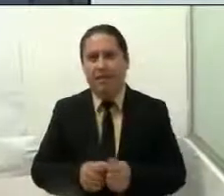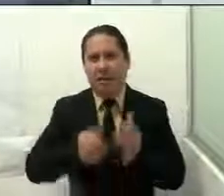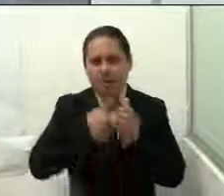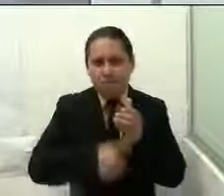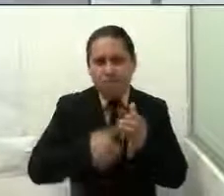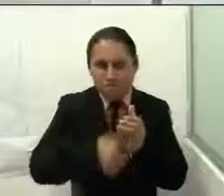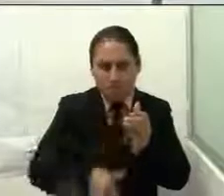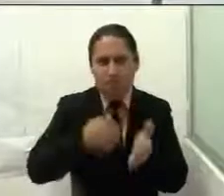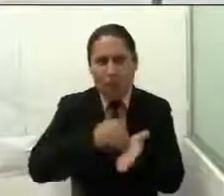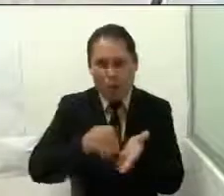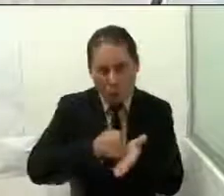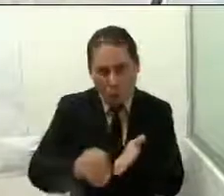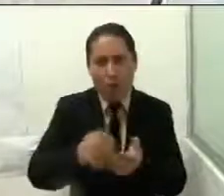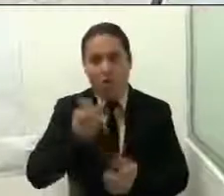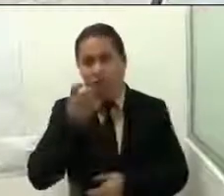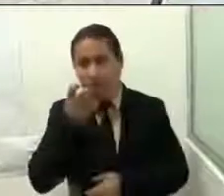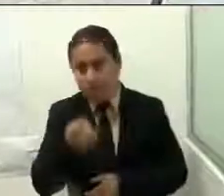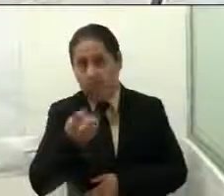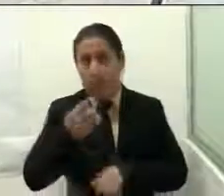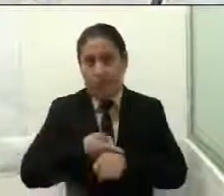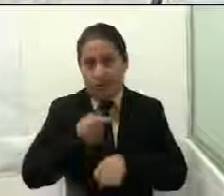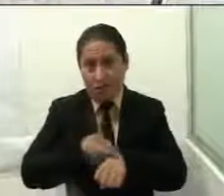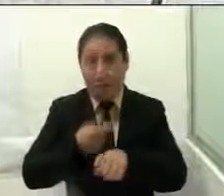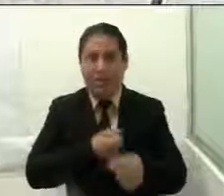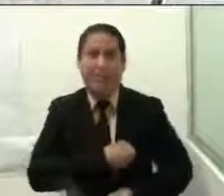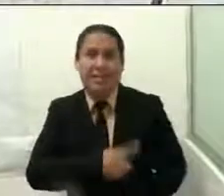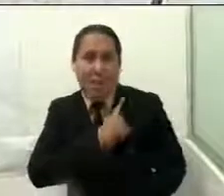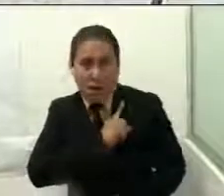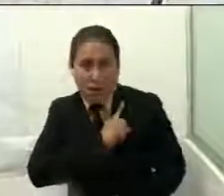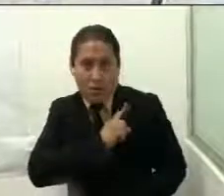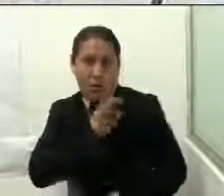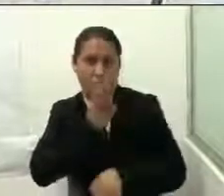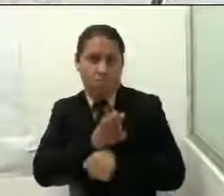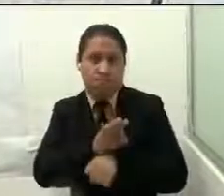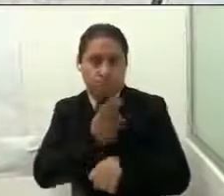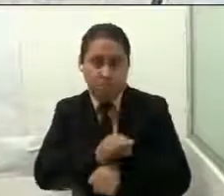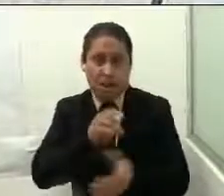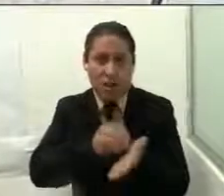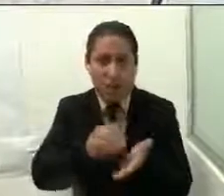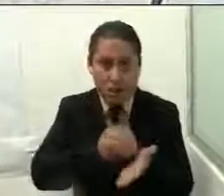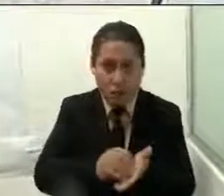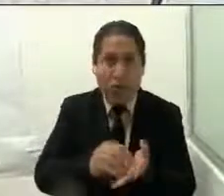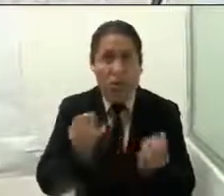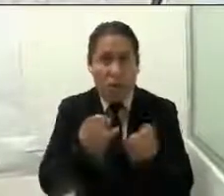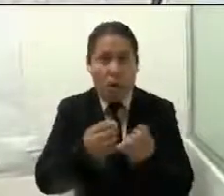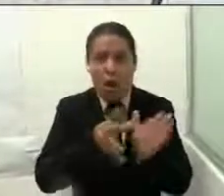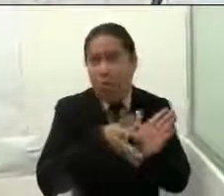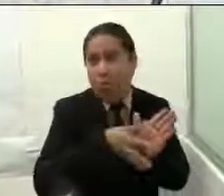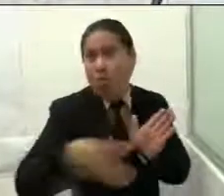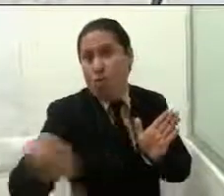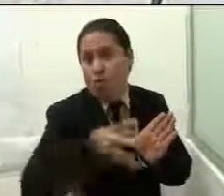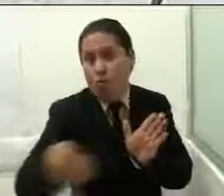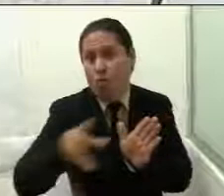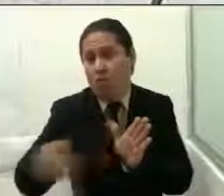porcina lo que garantiza la salud animal y protege la salud pública con el consumo de carne de